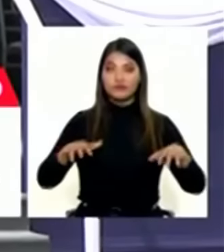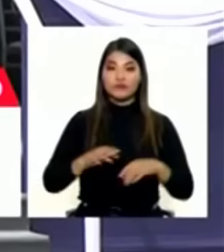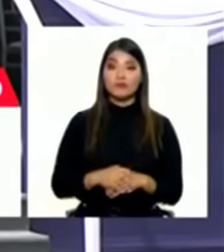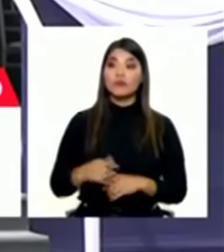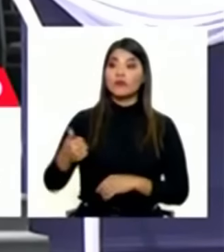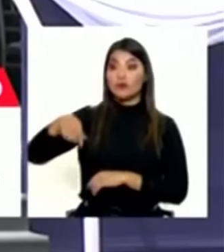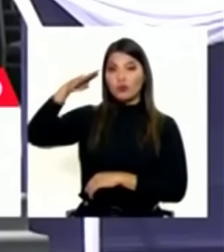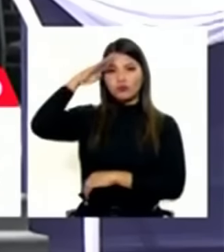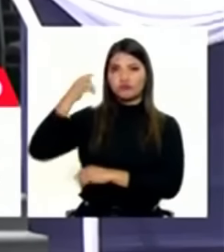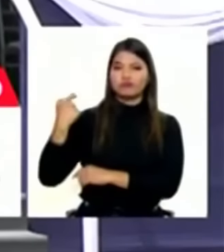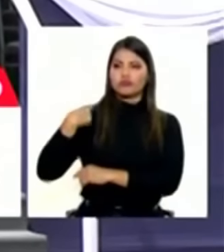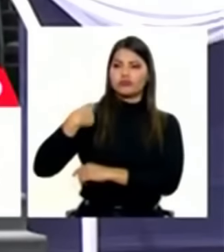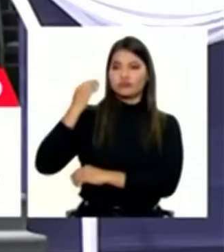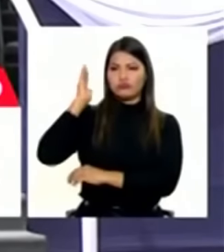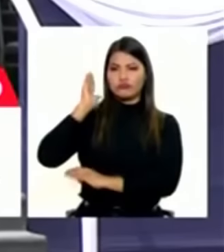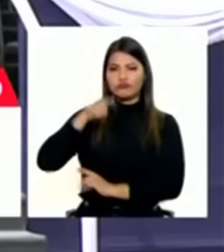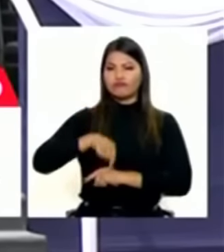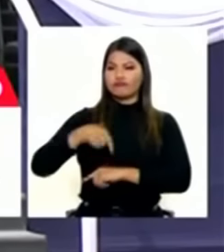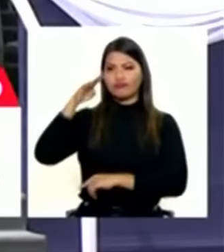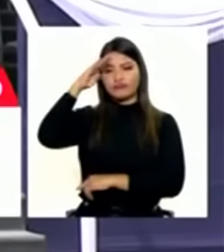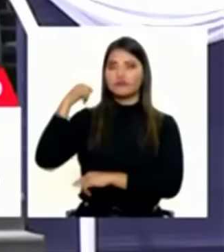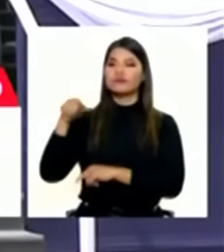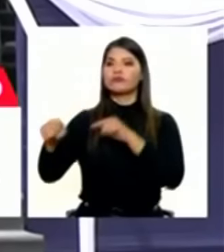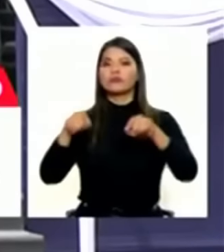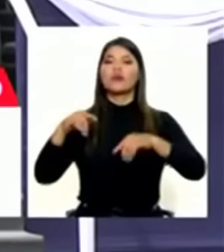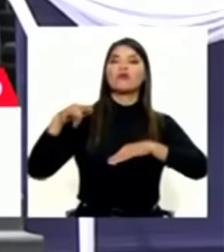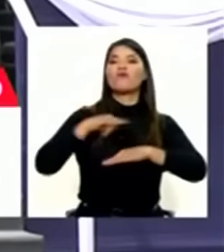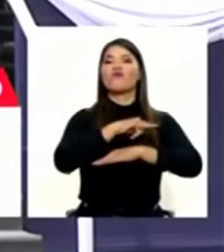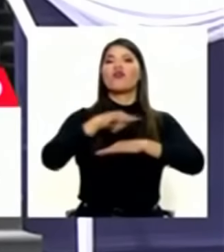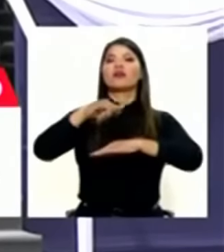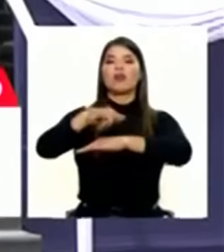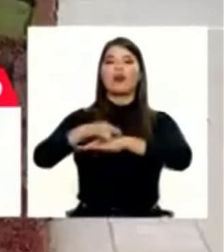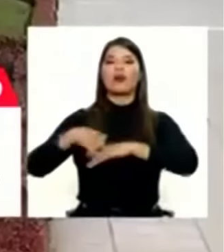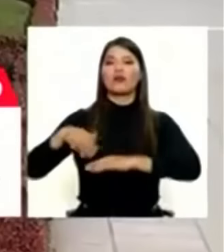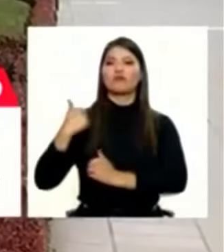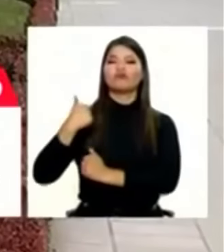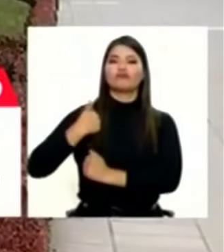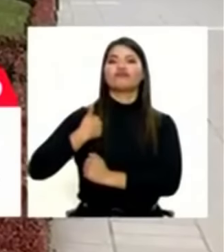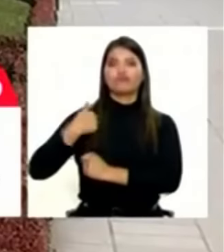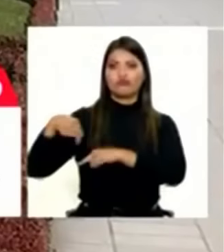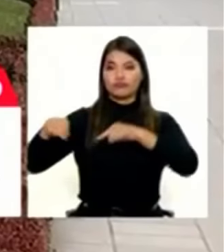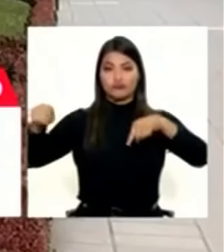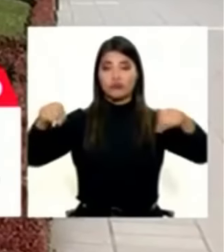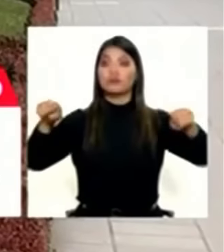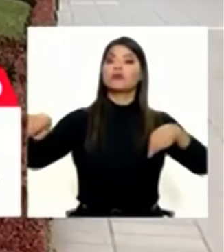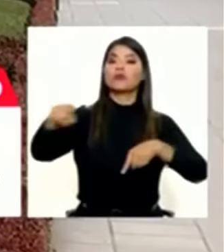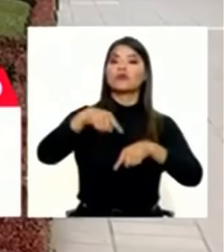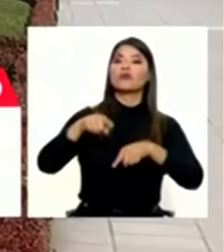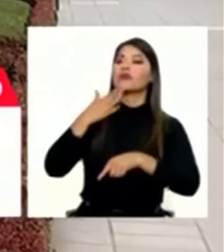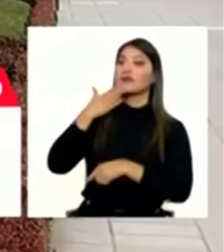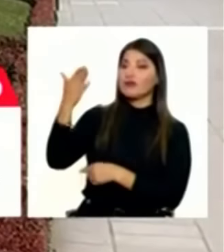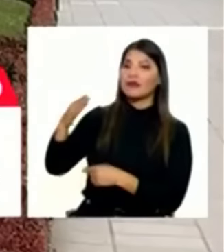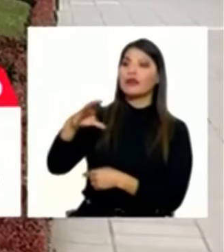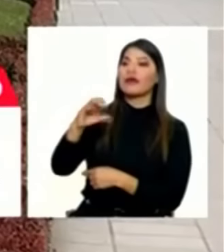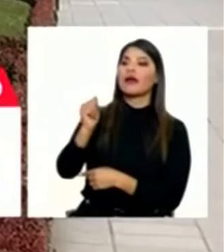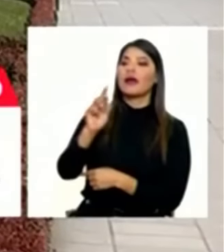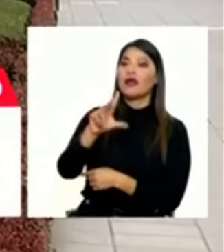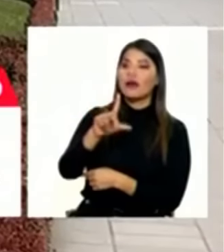comandantes generales de la Fuerza Aérea, Carlos Enrique Chávez